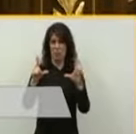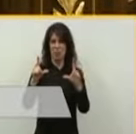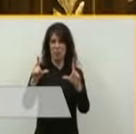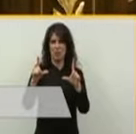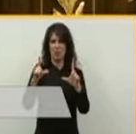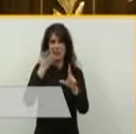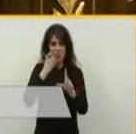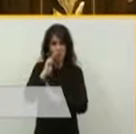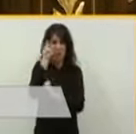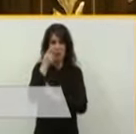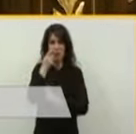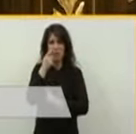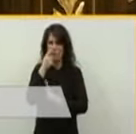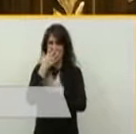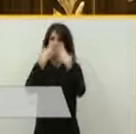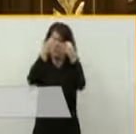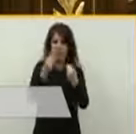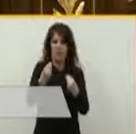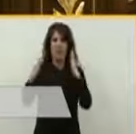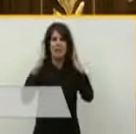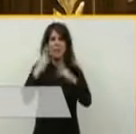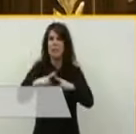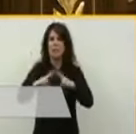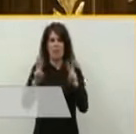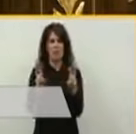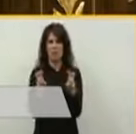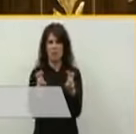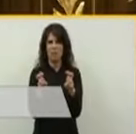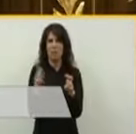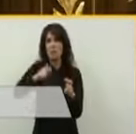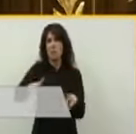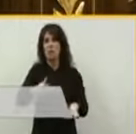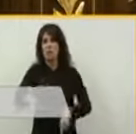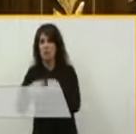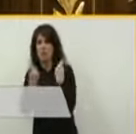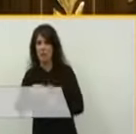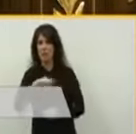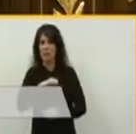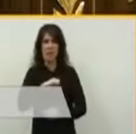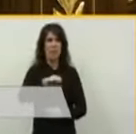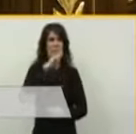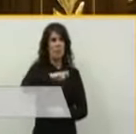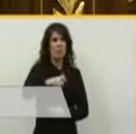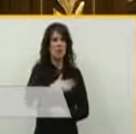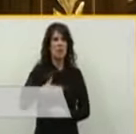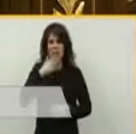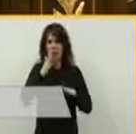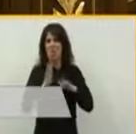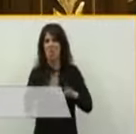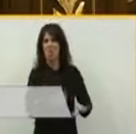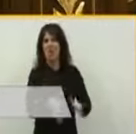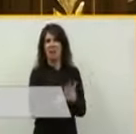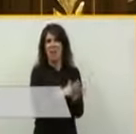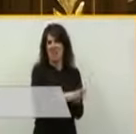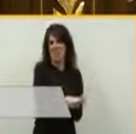una nueva etapa política. No nos vale ni aquellos que quieren romper España, ni aquellos que quieren dejar que España se pudra. Hay que volver a levantar